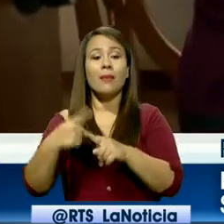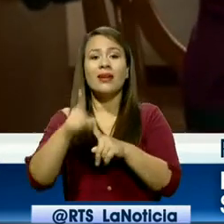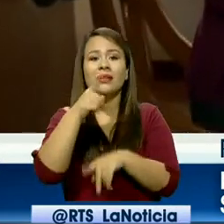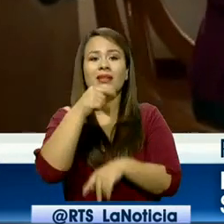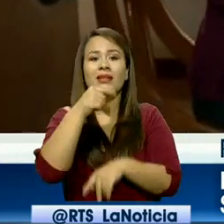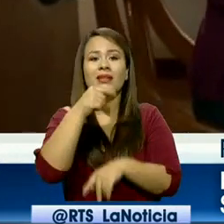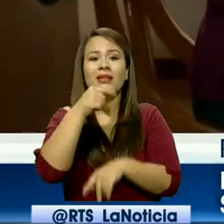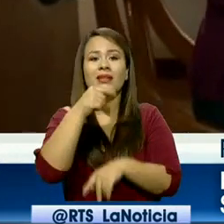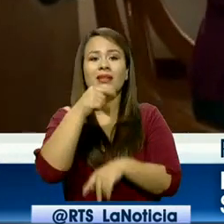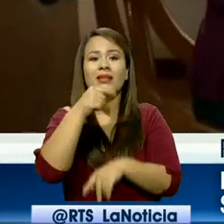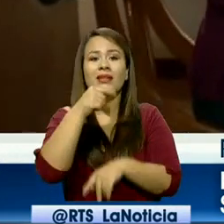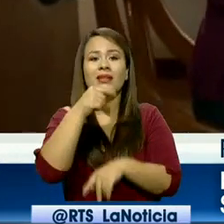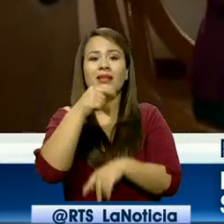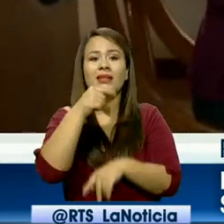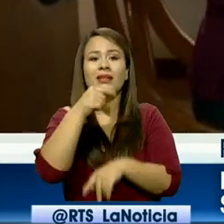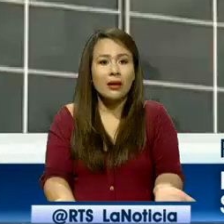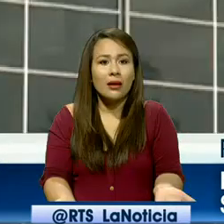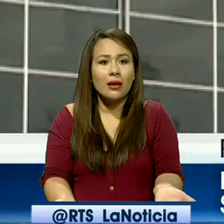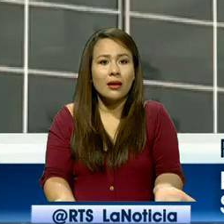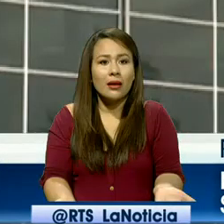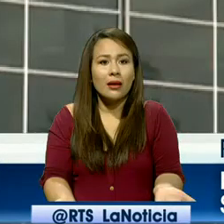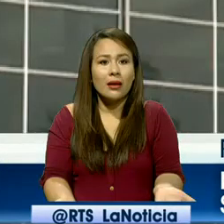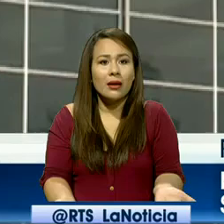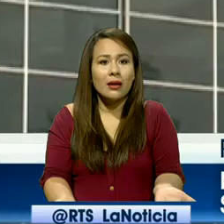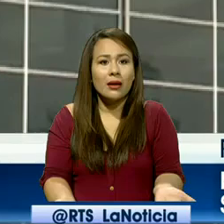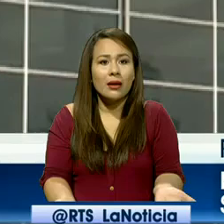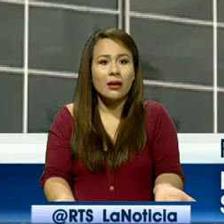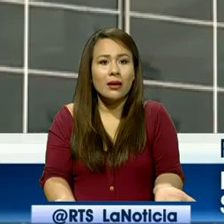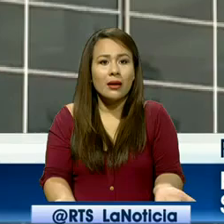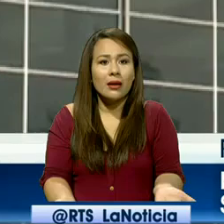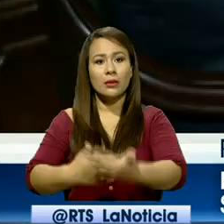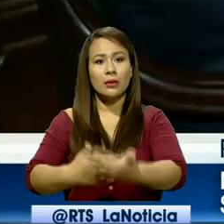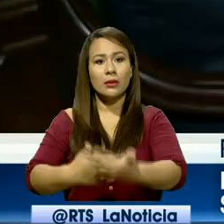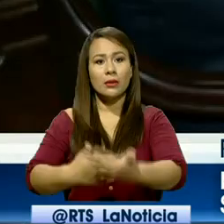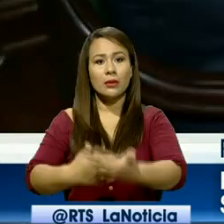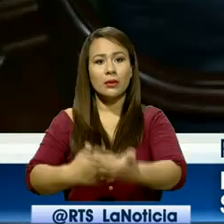seguridad social y ésta pueda ser sustentable con el tiempo informar